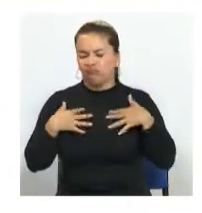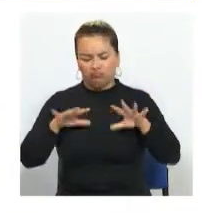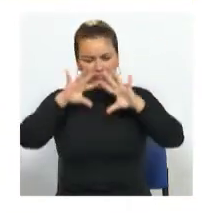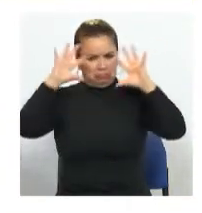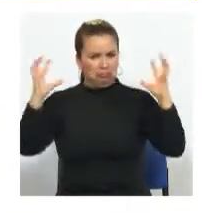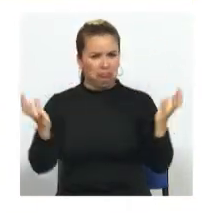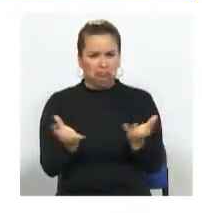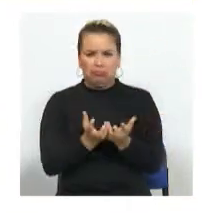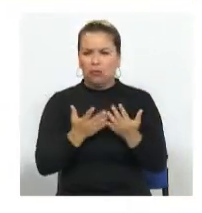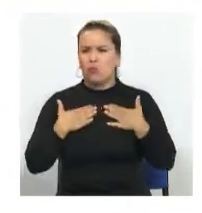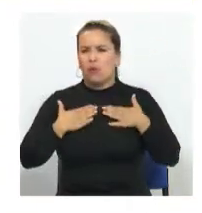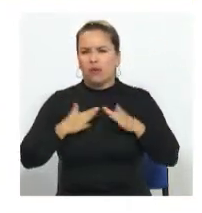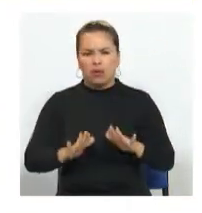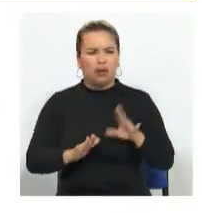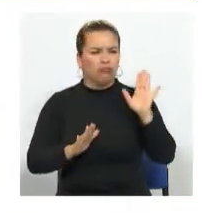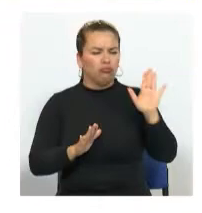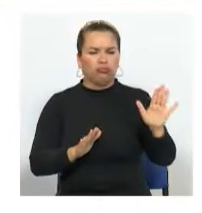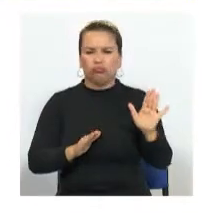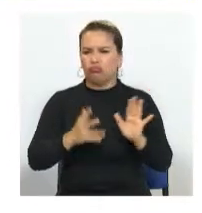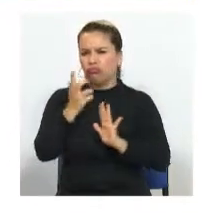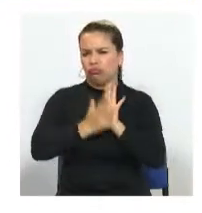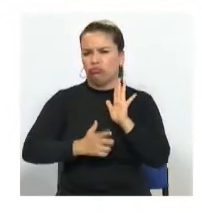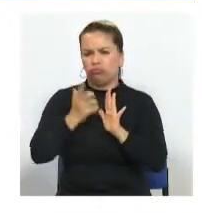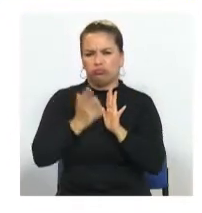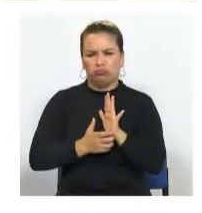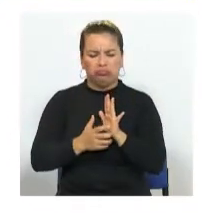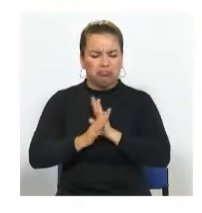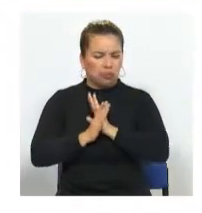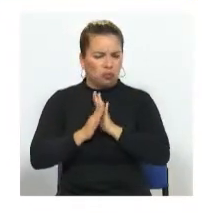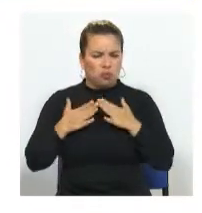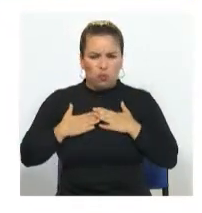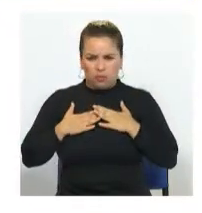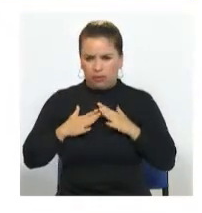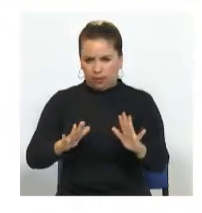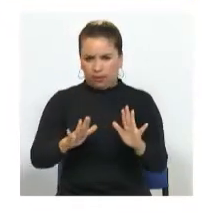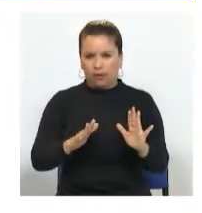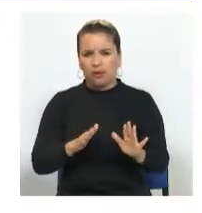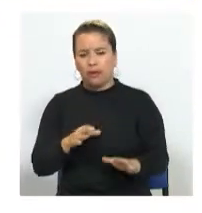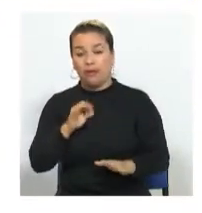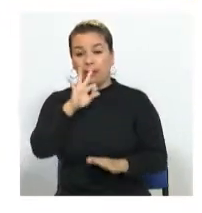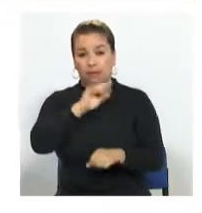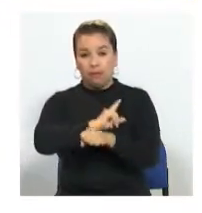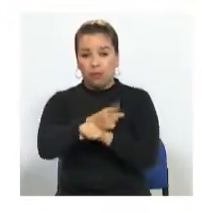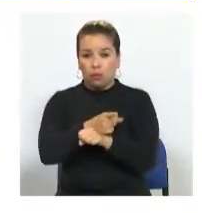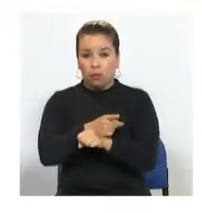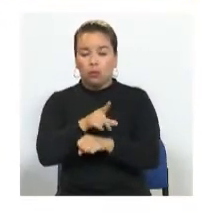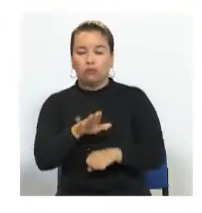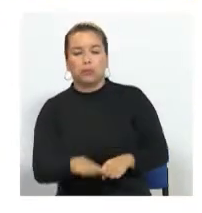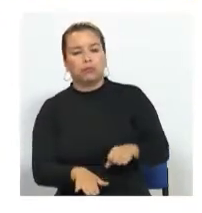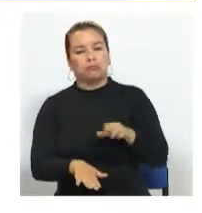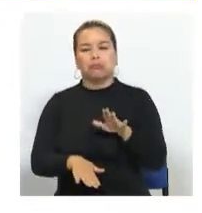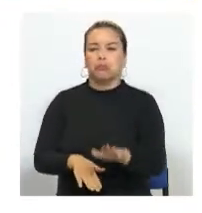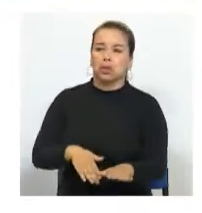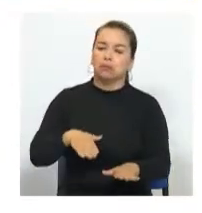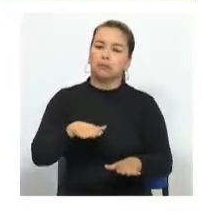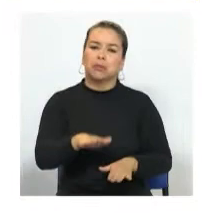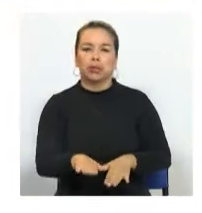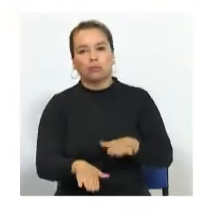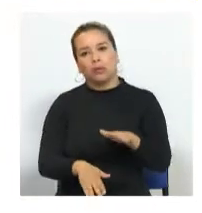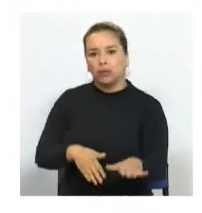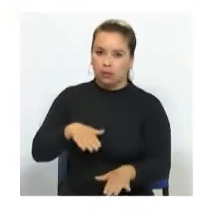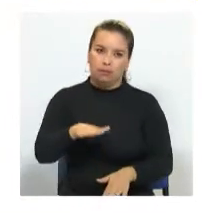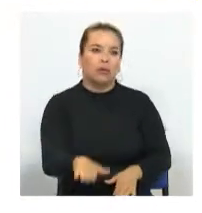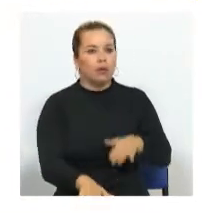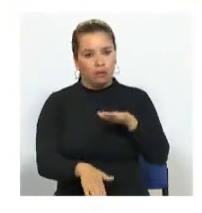este tipo de prueba de esfuerzo en la que cada 3 minutos la banda, como ustedes ven, aumenta tanto en